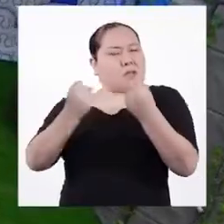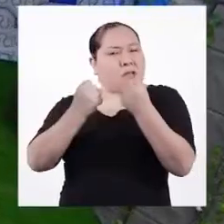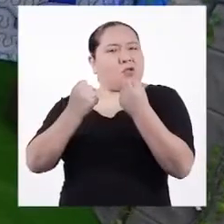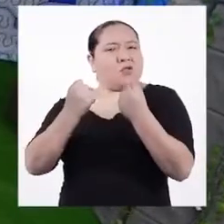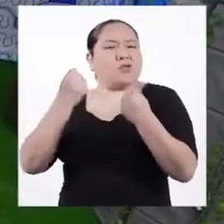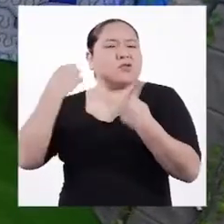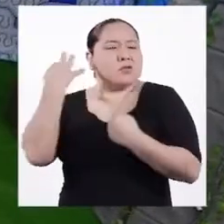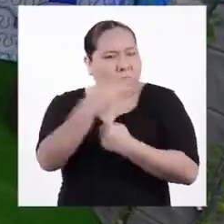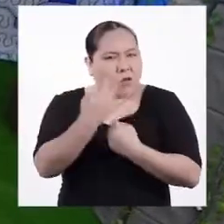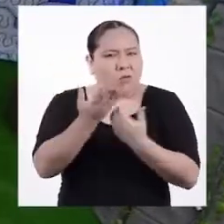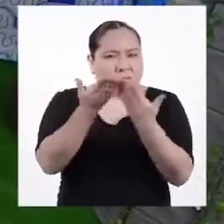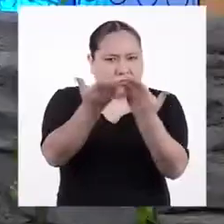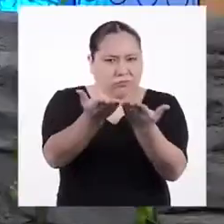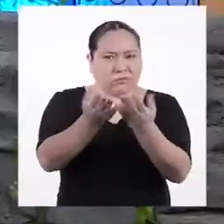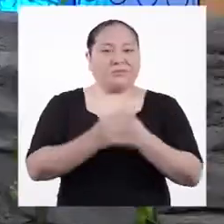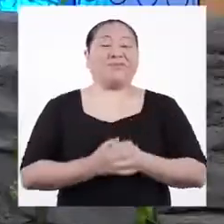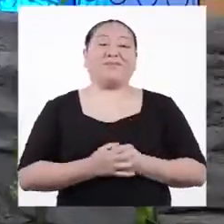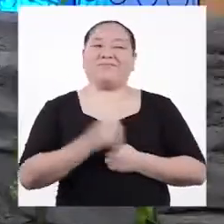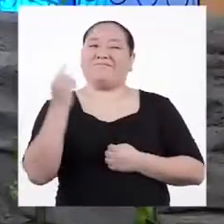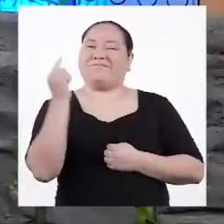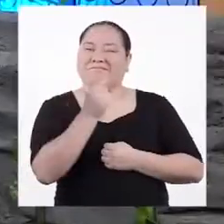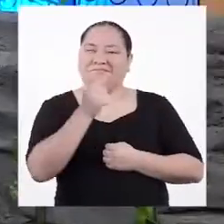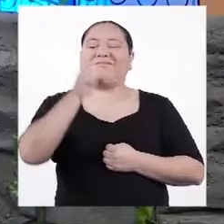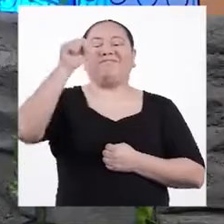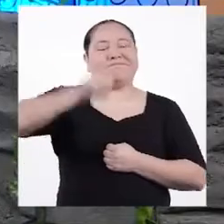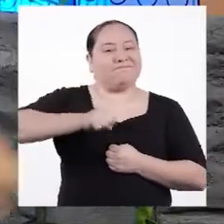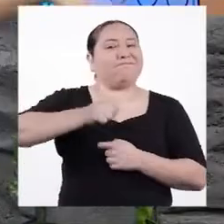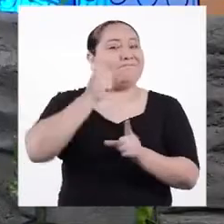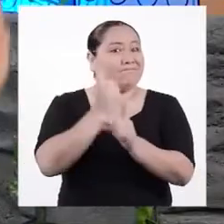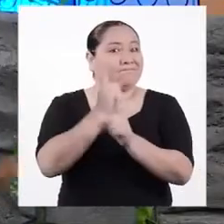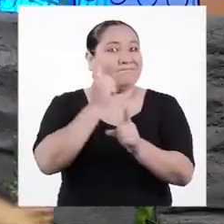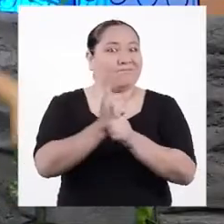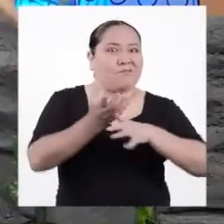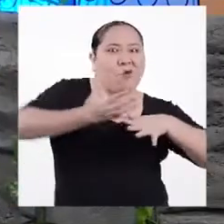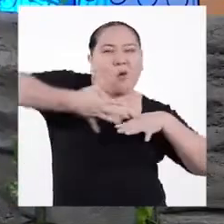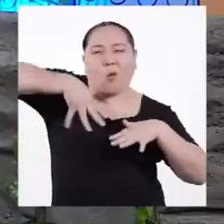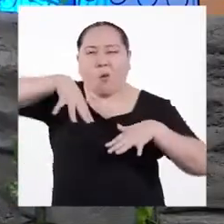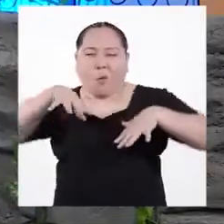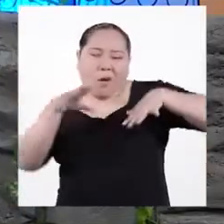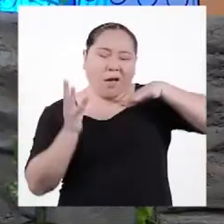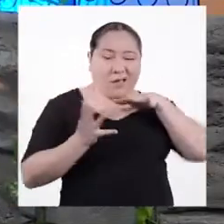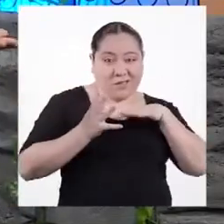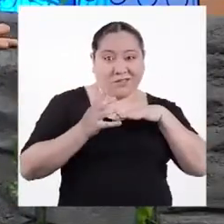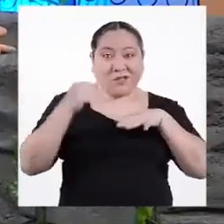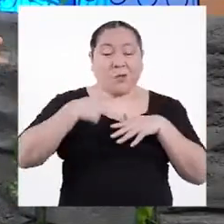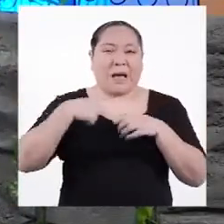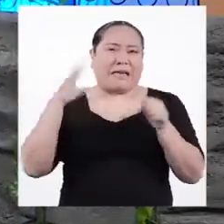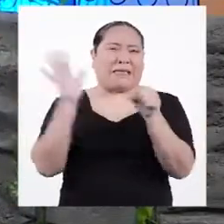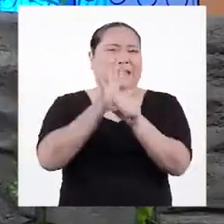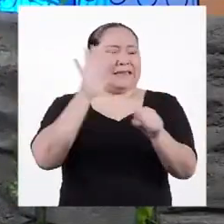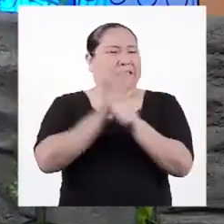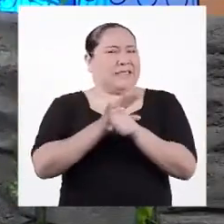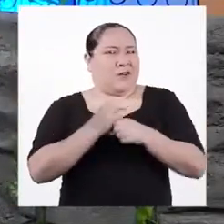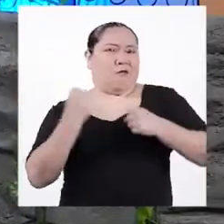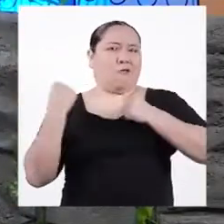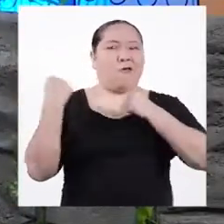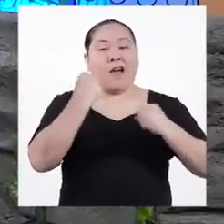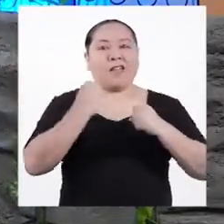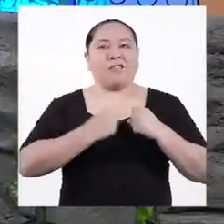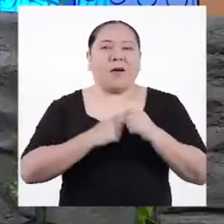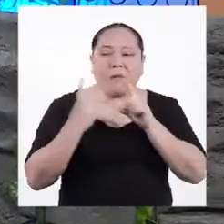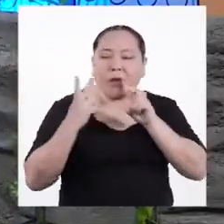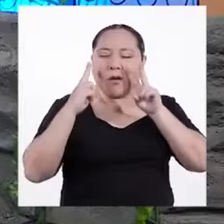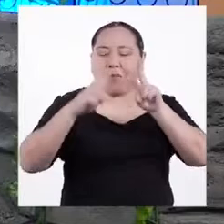estar siempre. DECAU tiene mucha razón. Movernos un poco nos va a llenar de energía para enfrentar